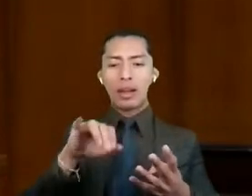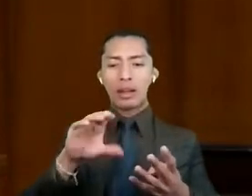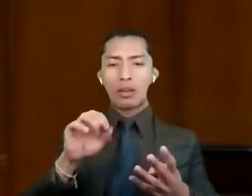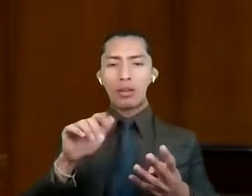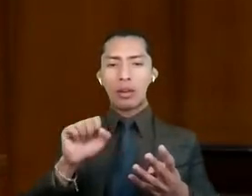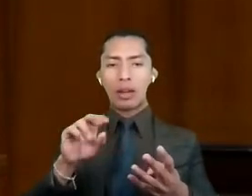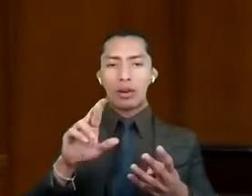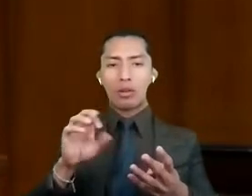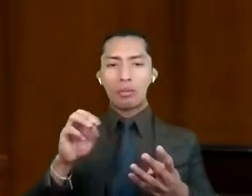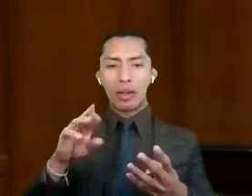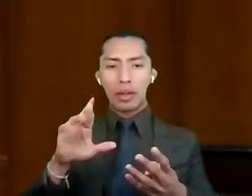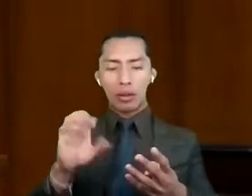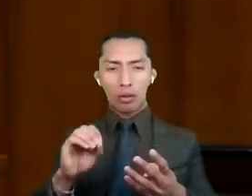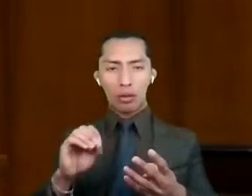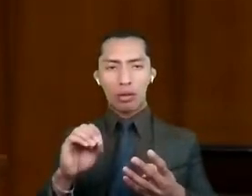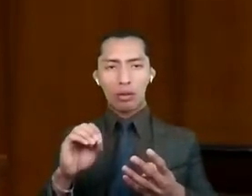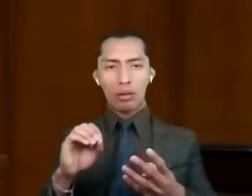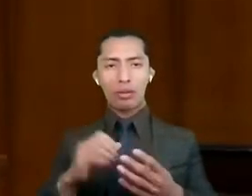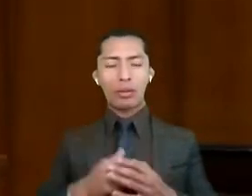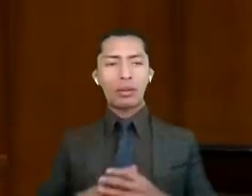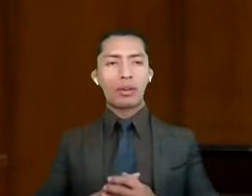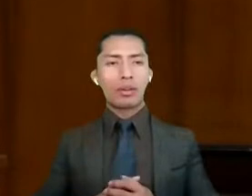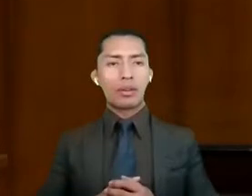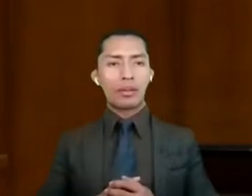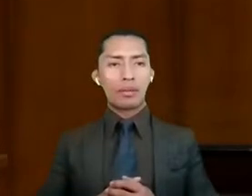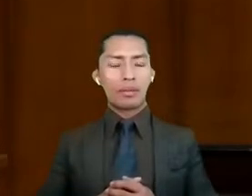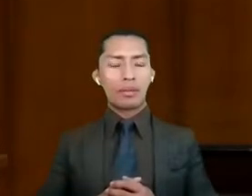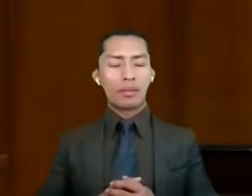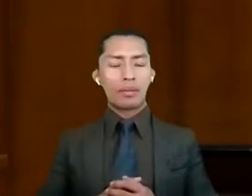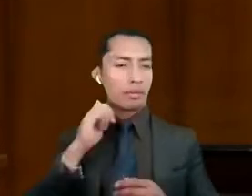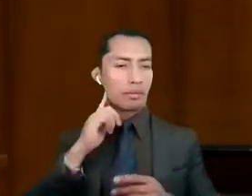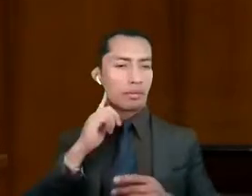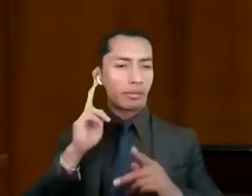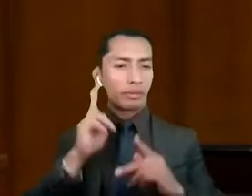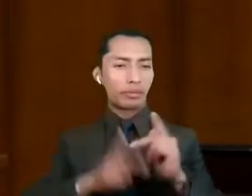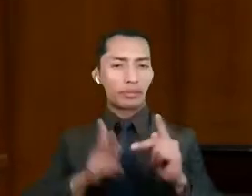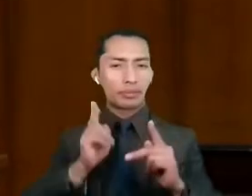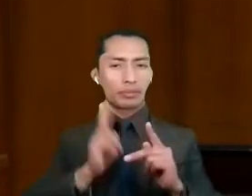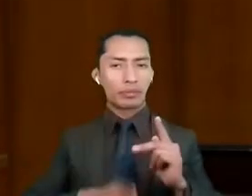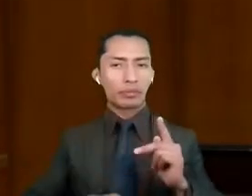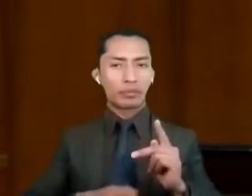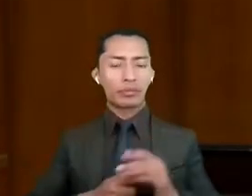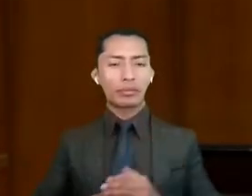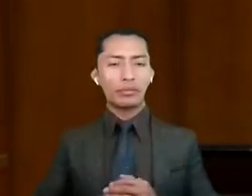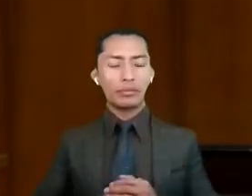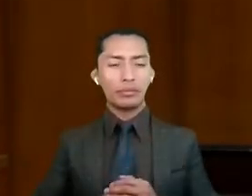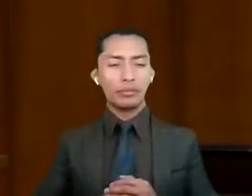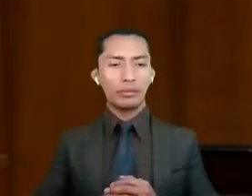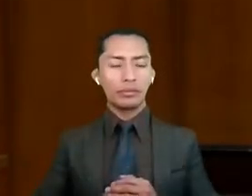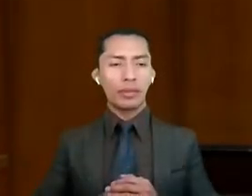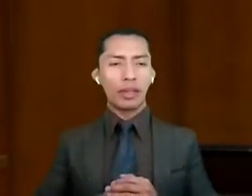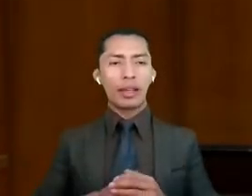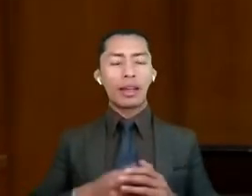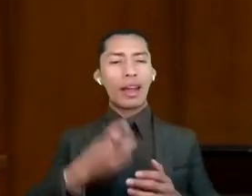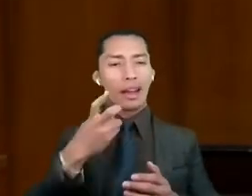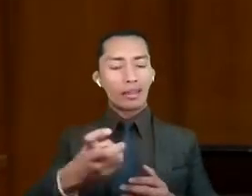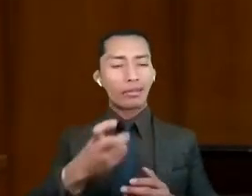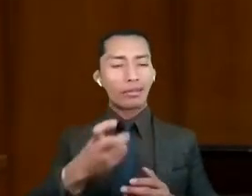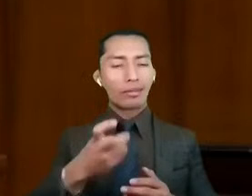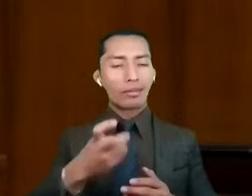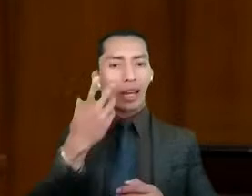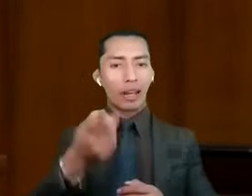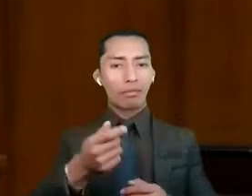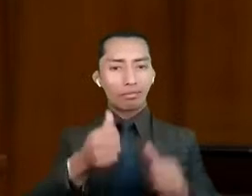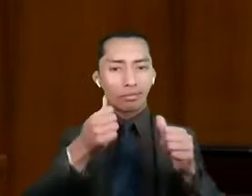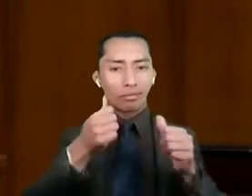uno. Esto es una preocupación para la bancada naranja y que, si bien